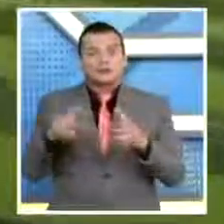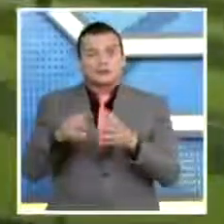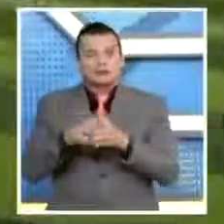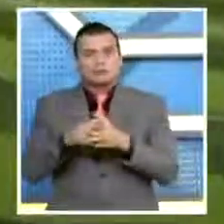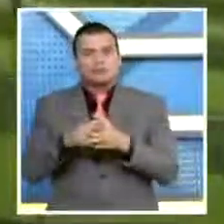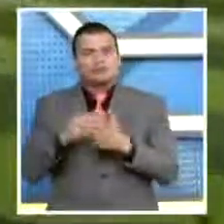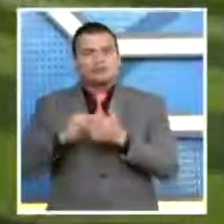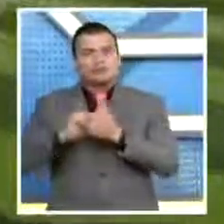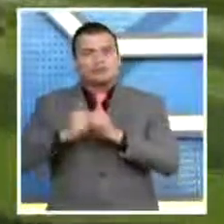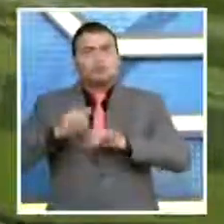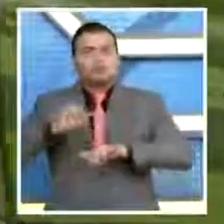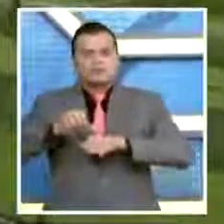del deporte de cali